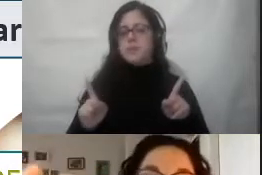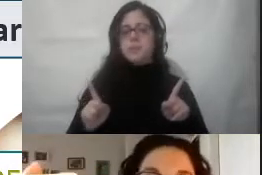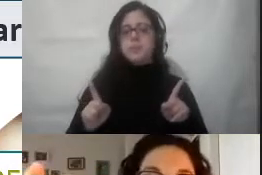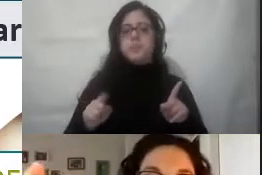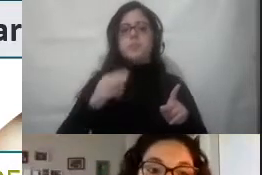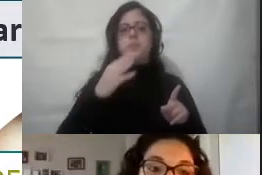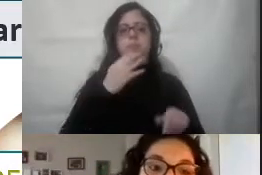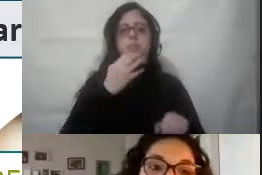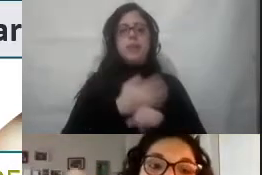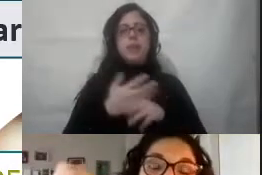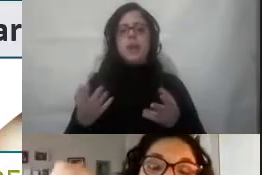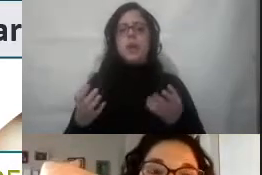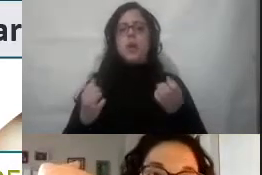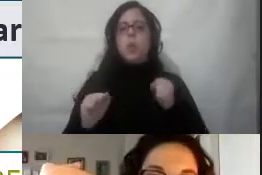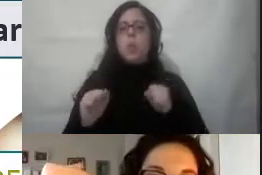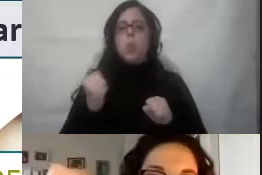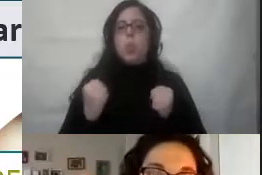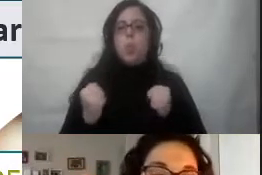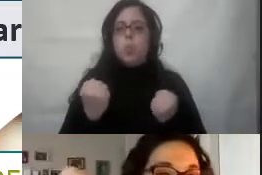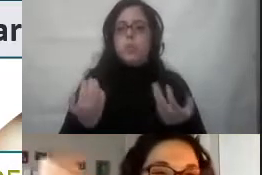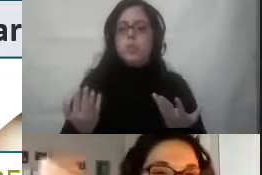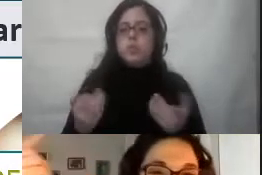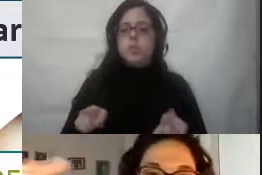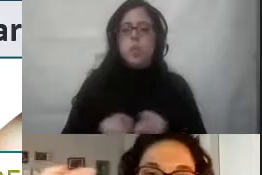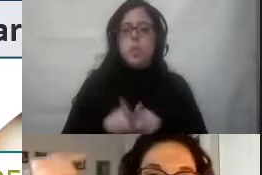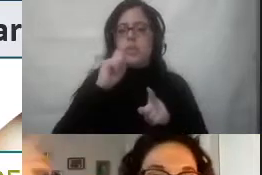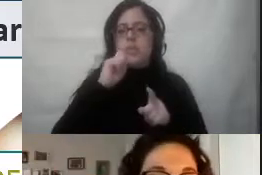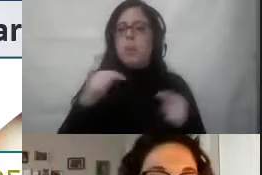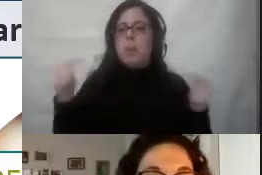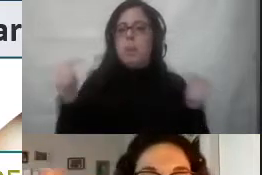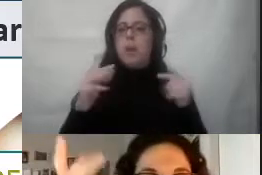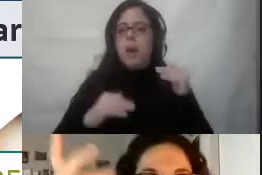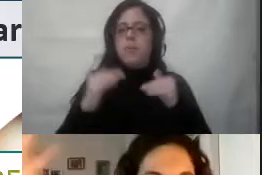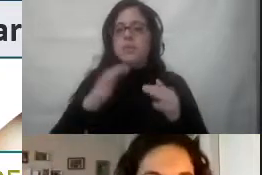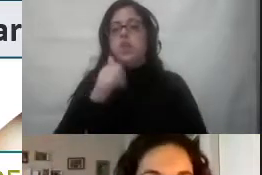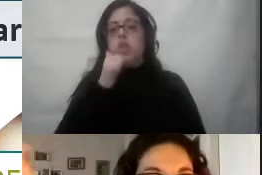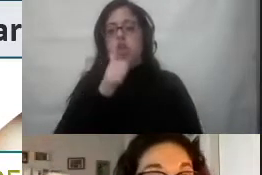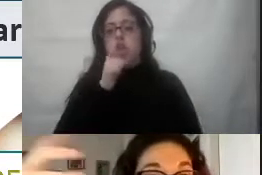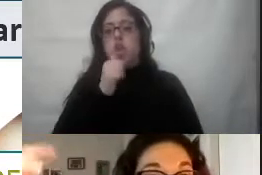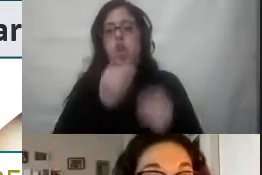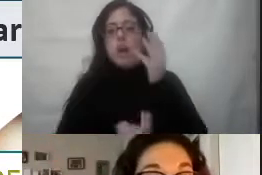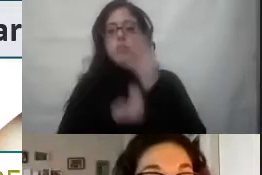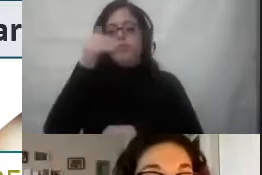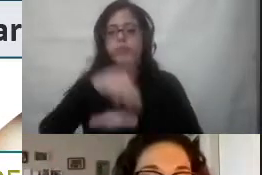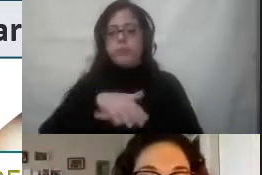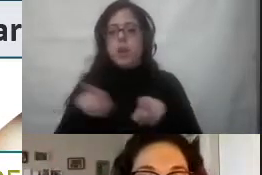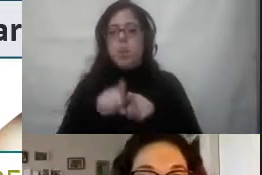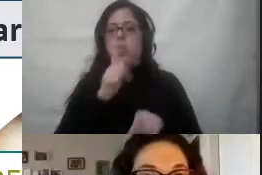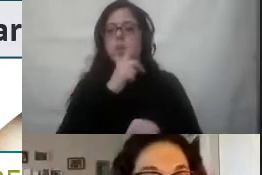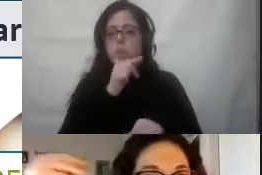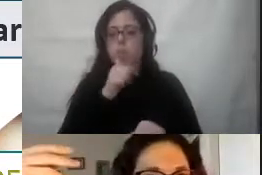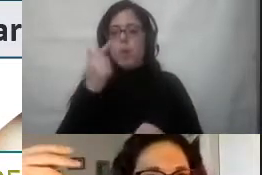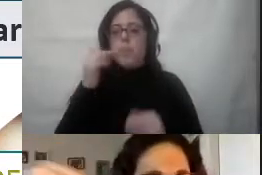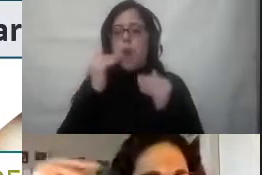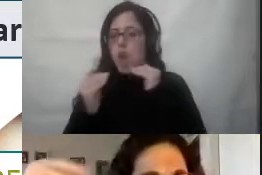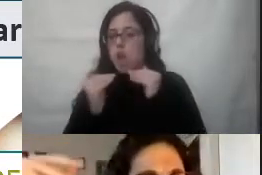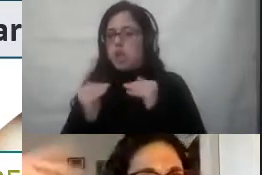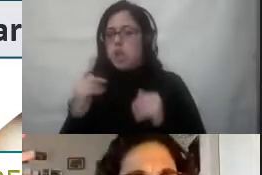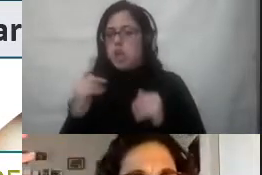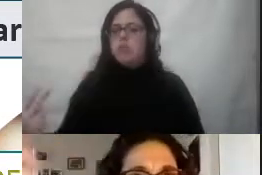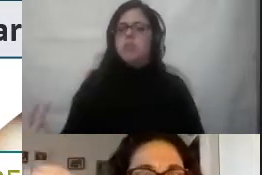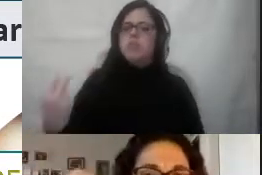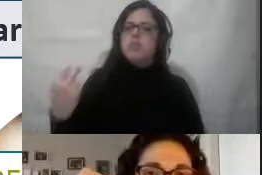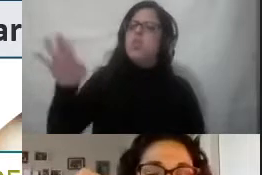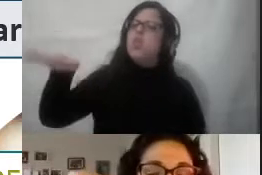tensión, expresa una controversia. Nosotros estamos todo el día llenos de controversia, los niños pequeños la reconocen rápidamente cuando nos dicen, ¿por qué pasa